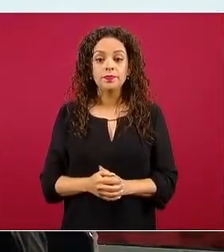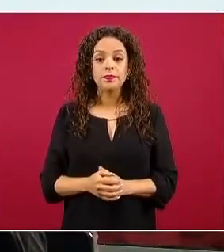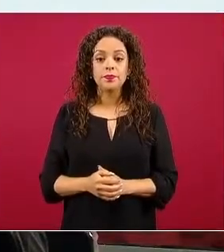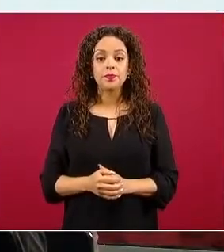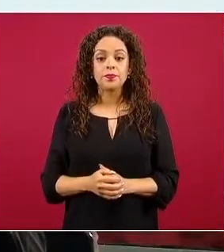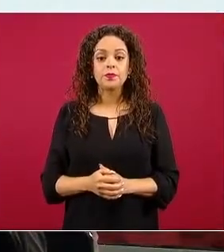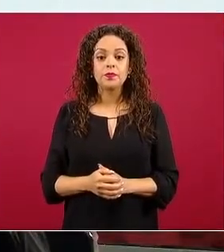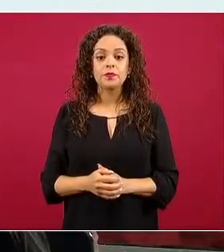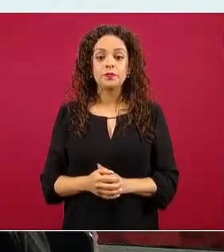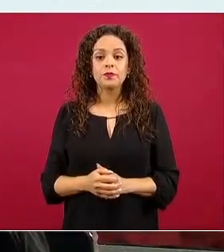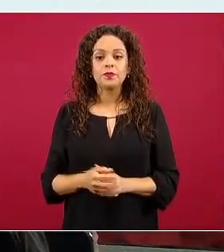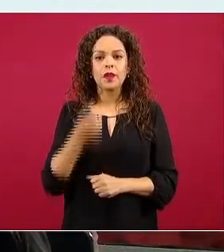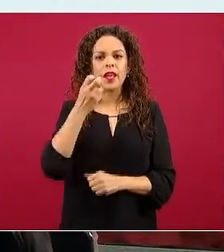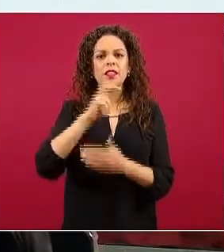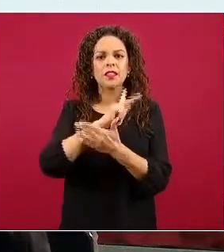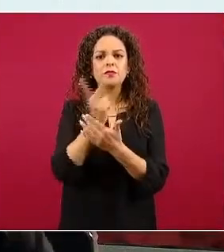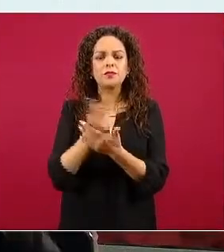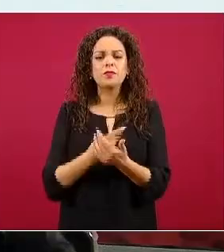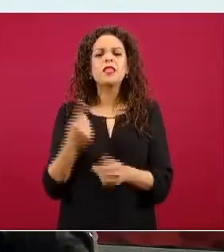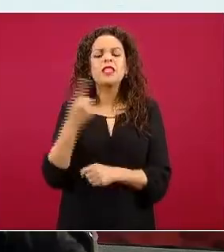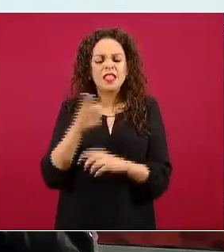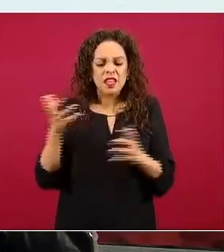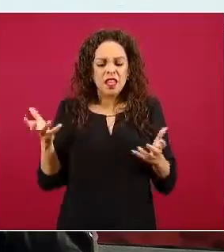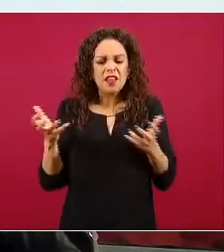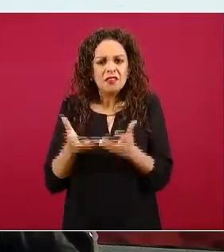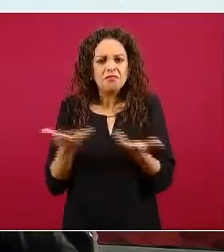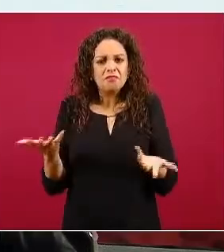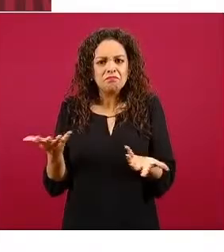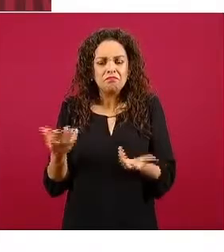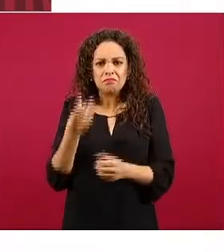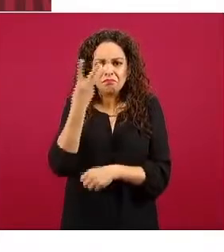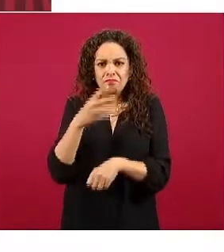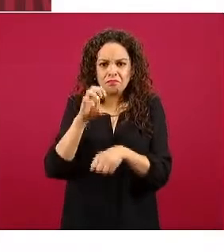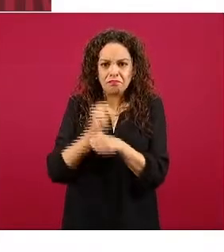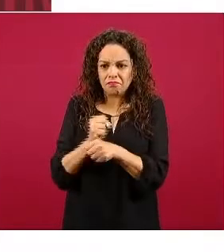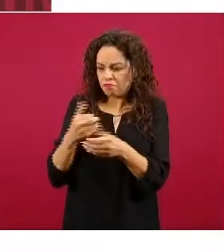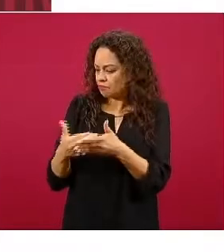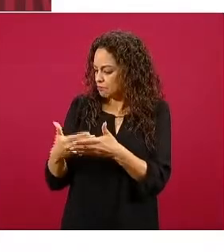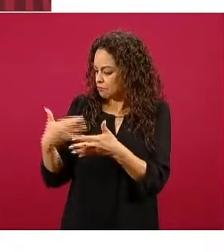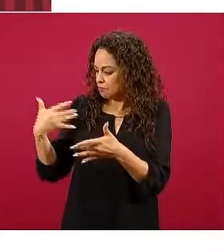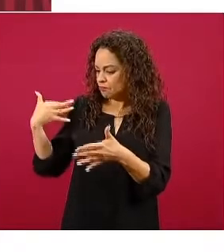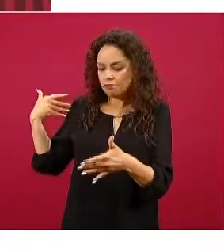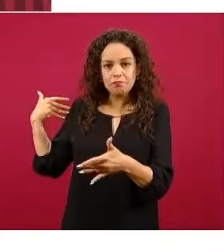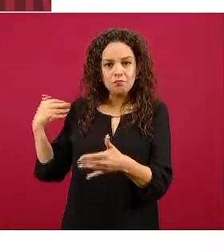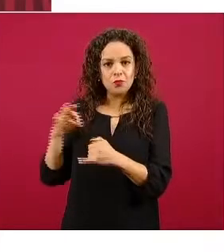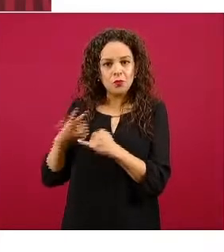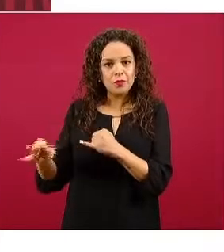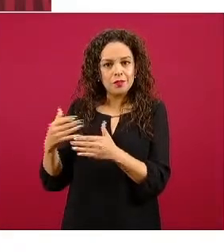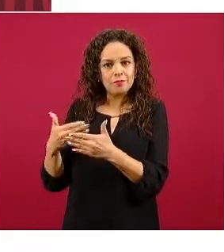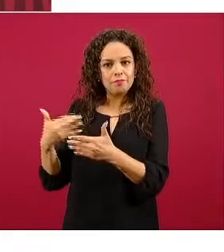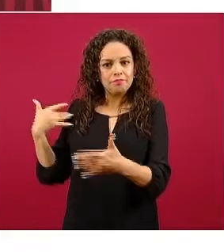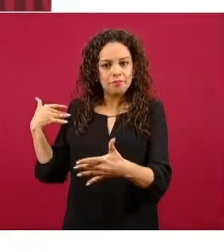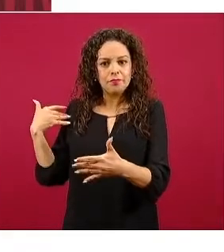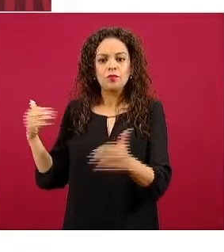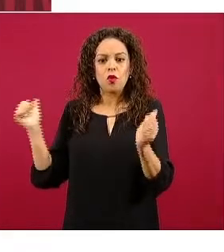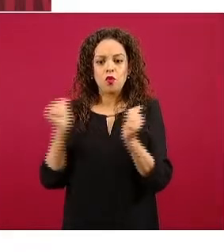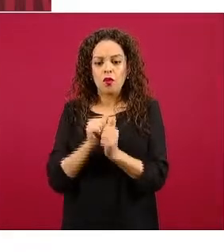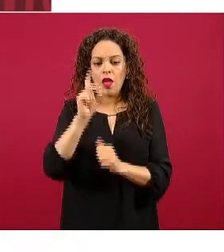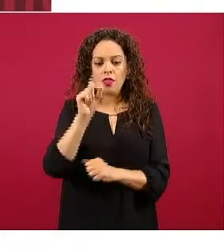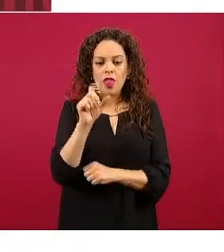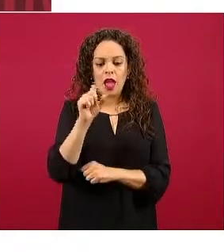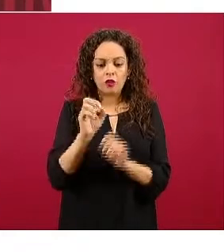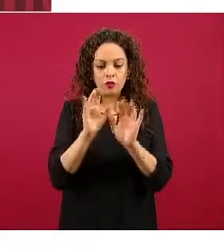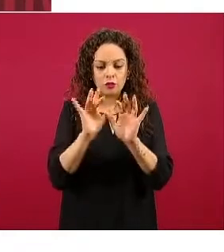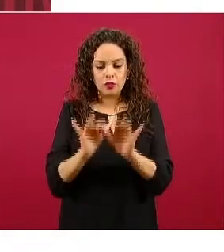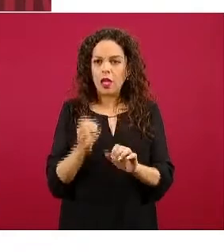¿Qué se ha hecho con este programa? En las últimas 3 semanas, con los datos de algunos de los estados, de las